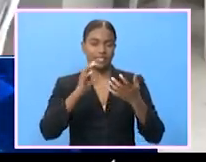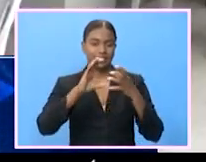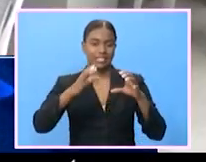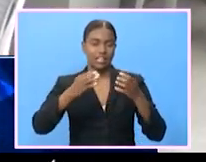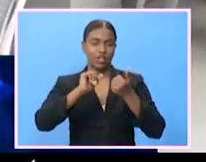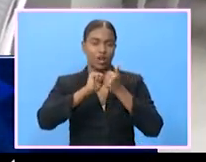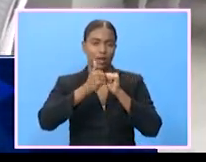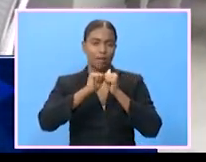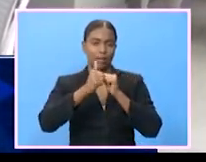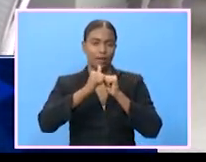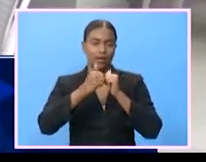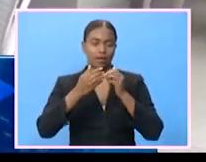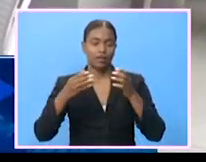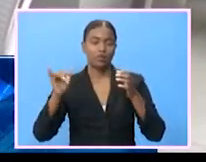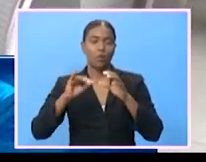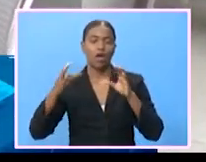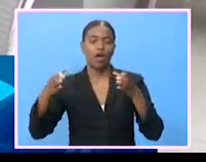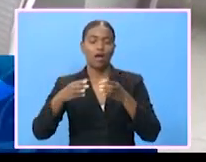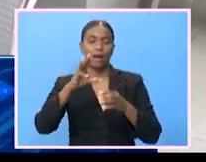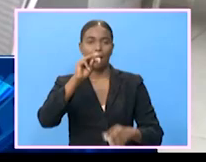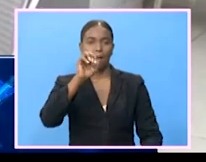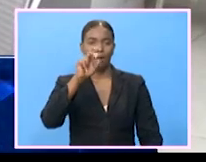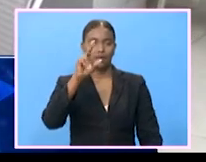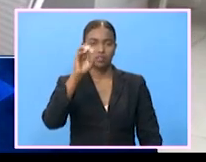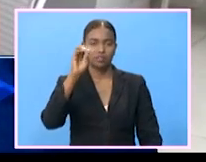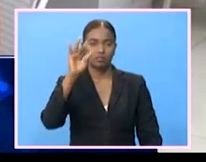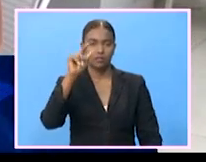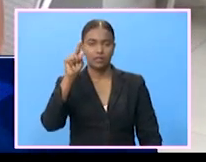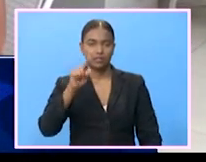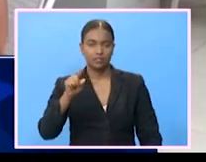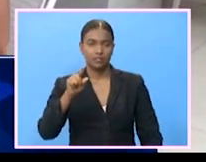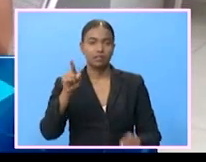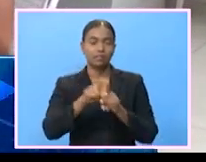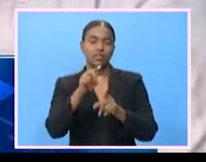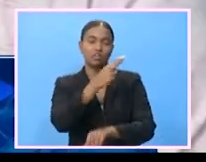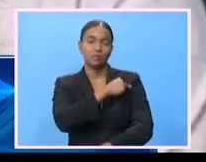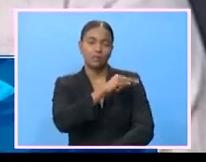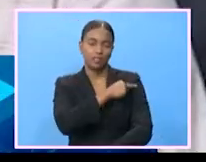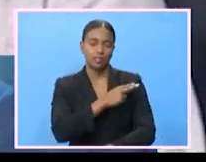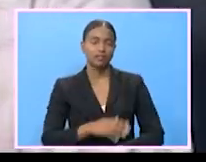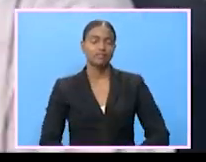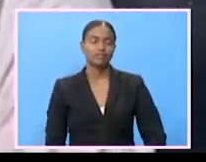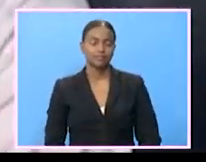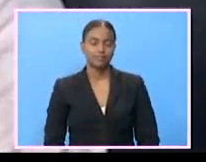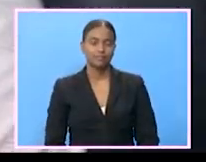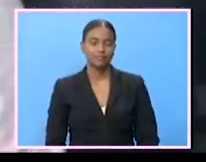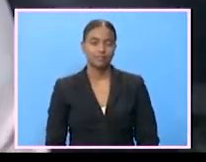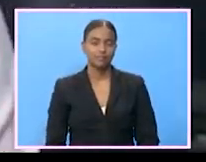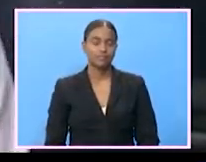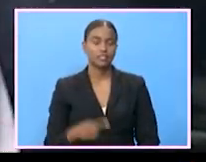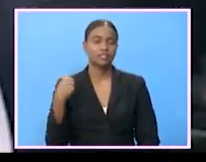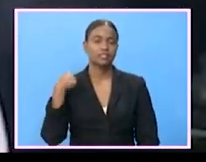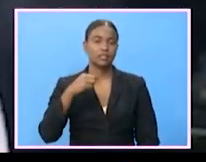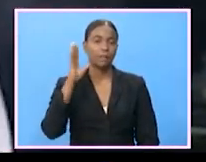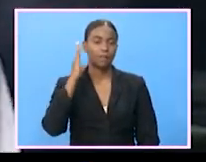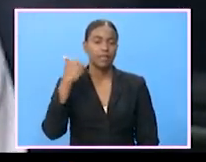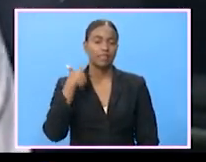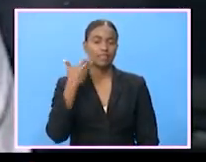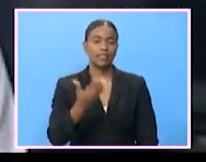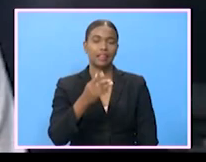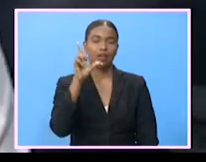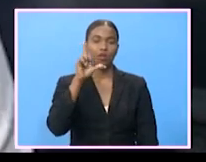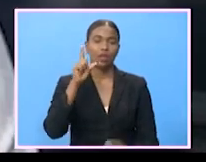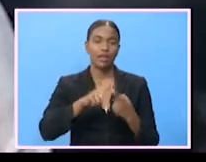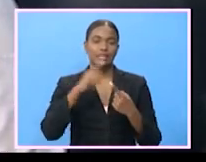Olímpico, el Club Mauricio Báez y el Hospital Santo Socorro. Vamos a comenzar de lunes a sábado con